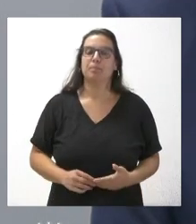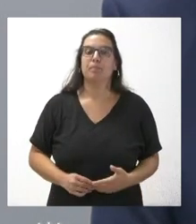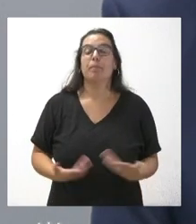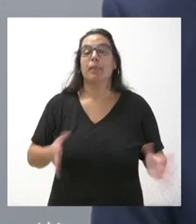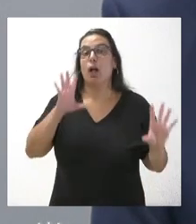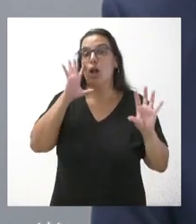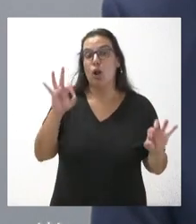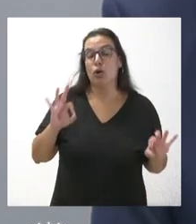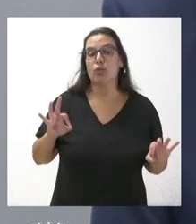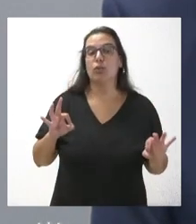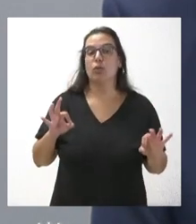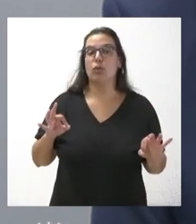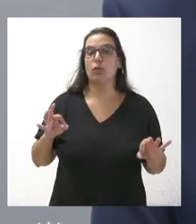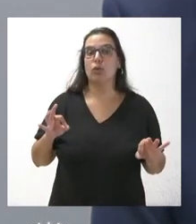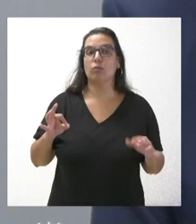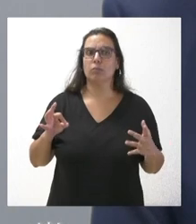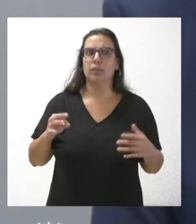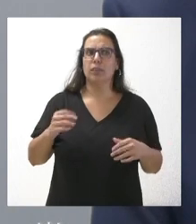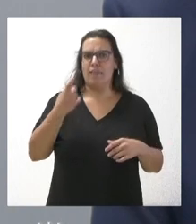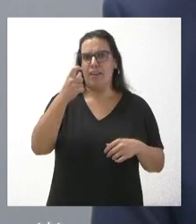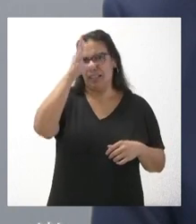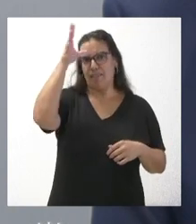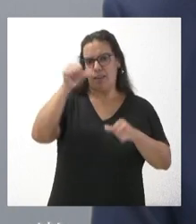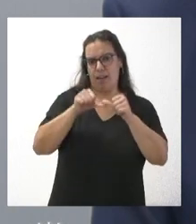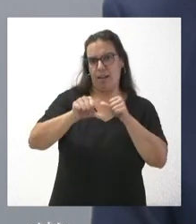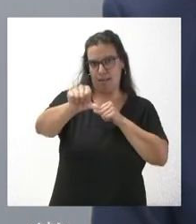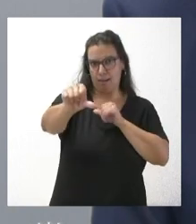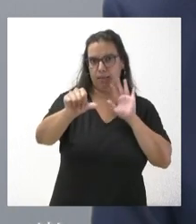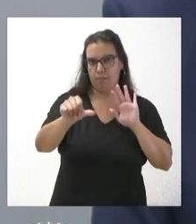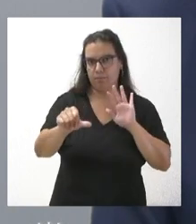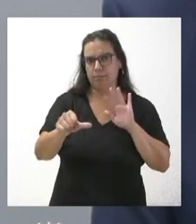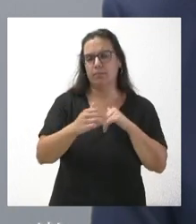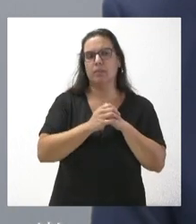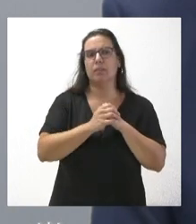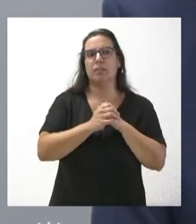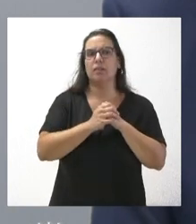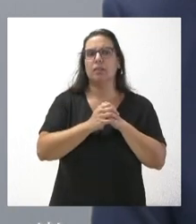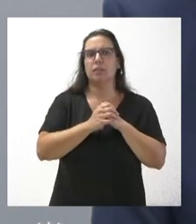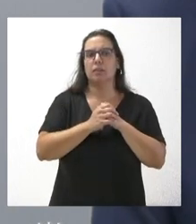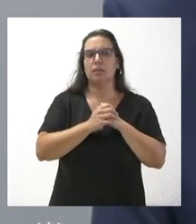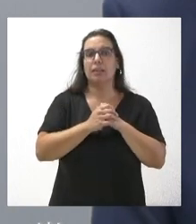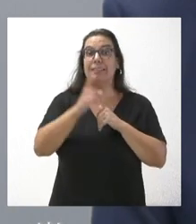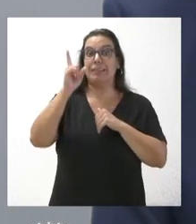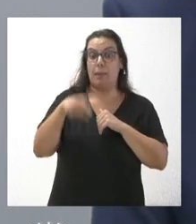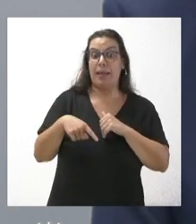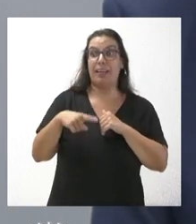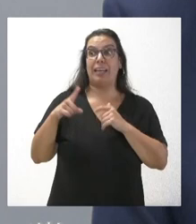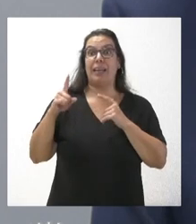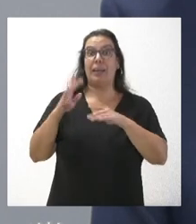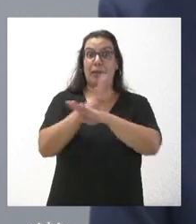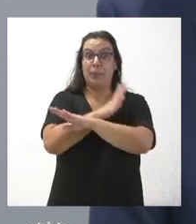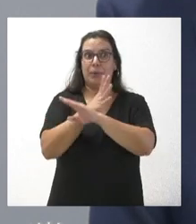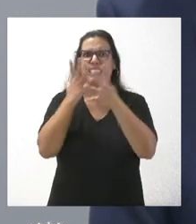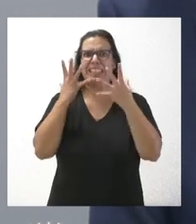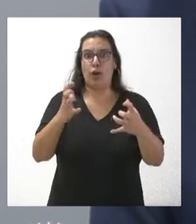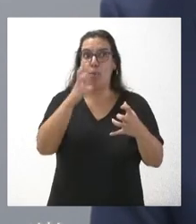Lógicamente, estamos todavía con mucho verano por delante. Estamos con un avance en la sequedad de la vegetación porque no llueve,